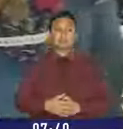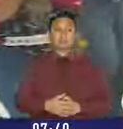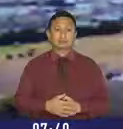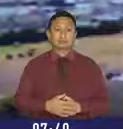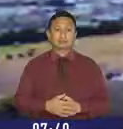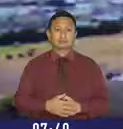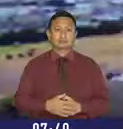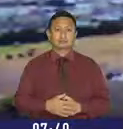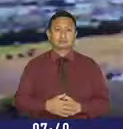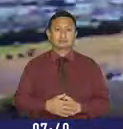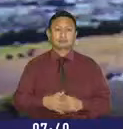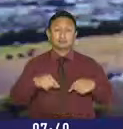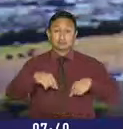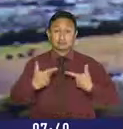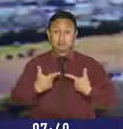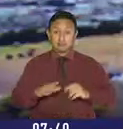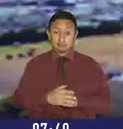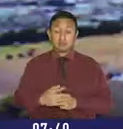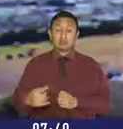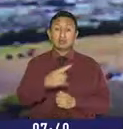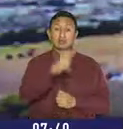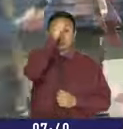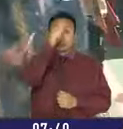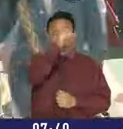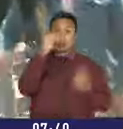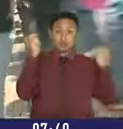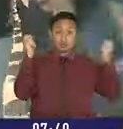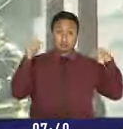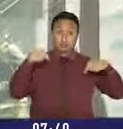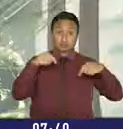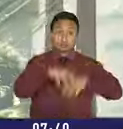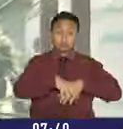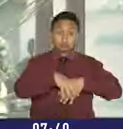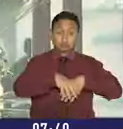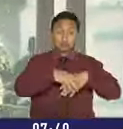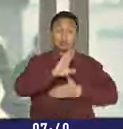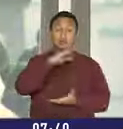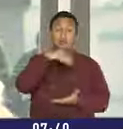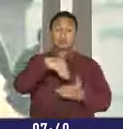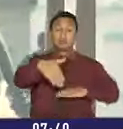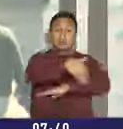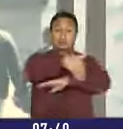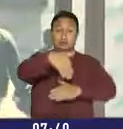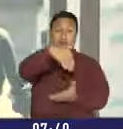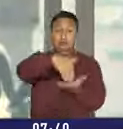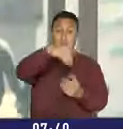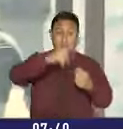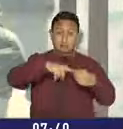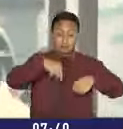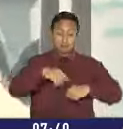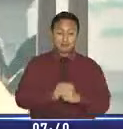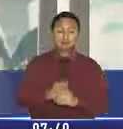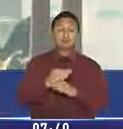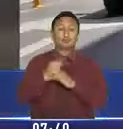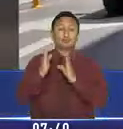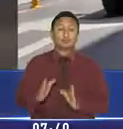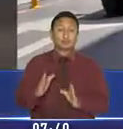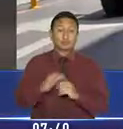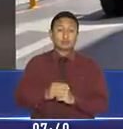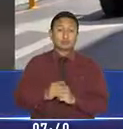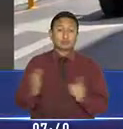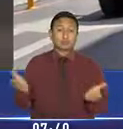del Domingo de Ramos desarrollada en las calles del centro de la ciudad, funcionarios de Maceo pues realizaron la limpieza de aceras y calzada.